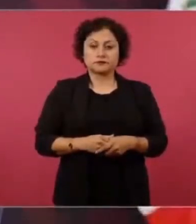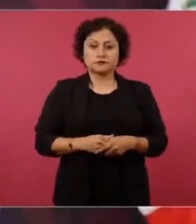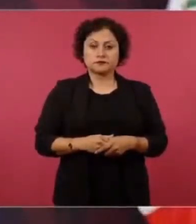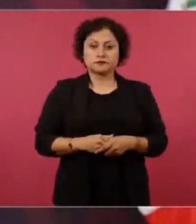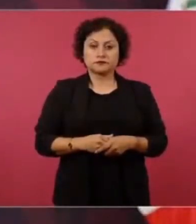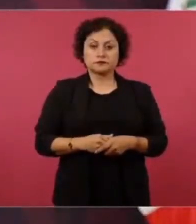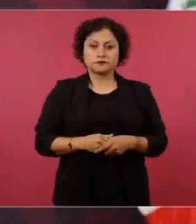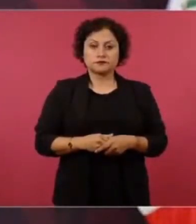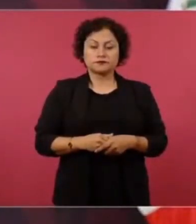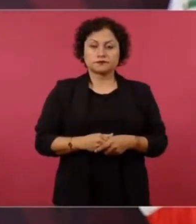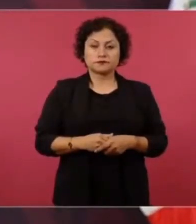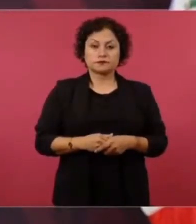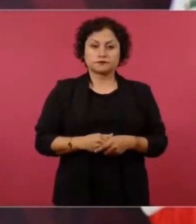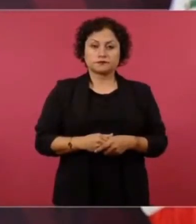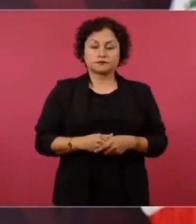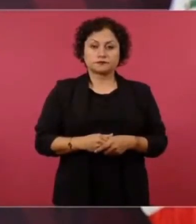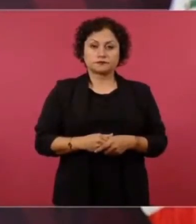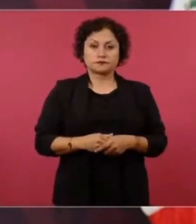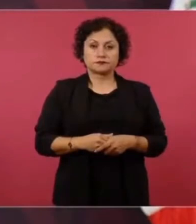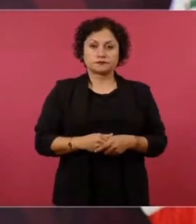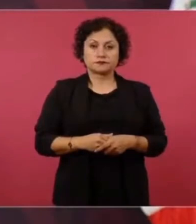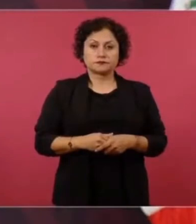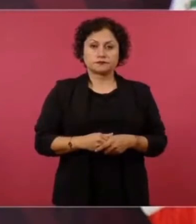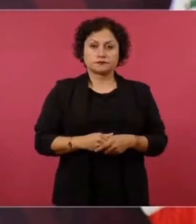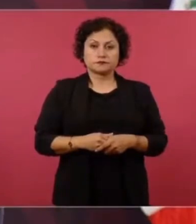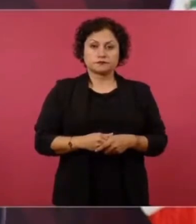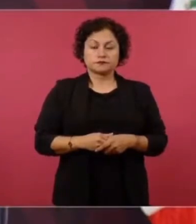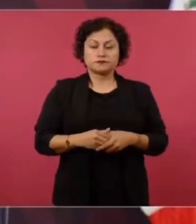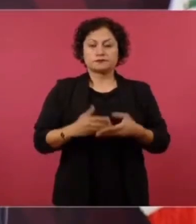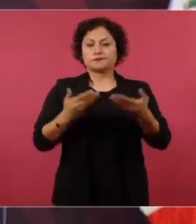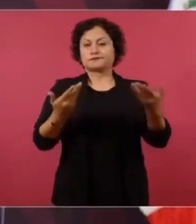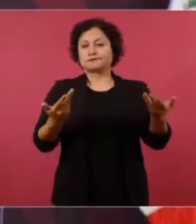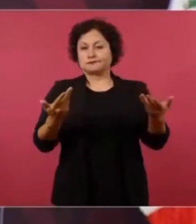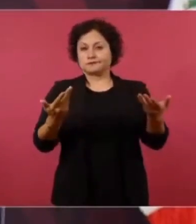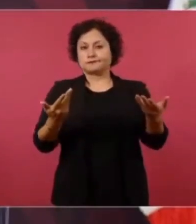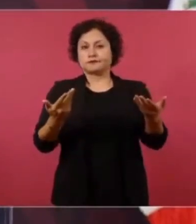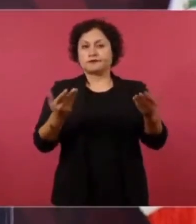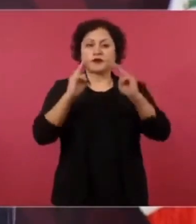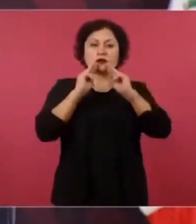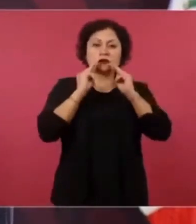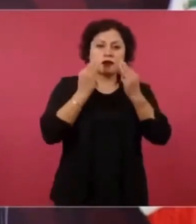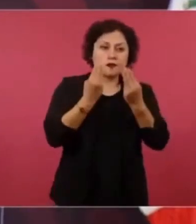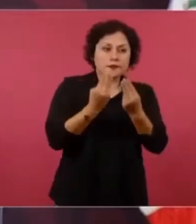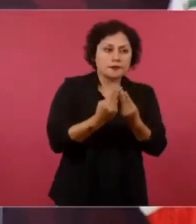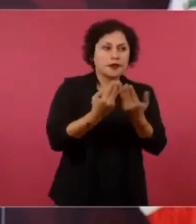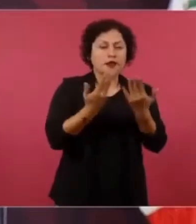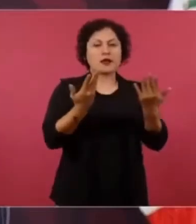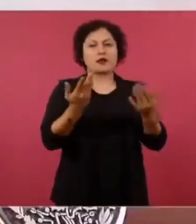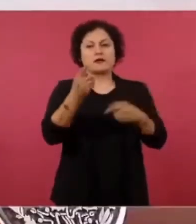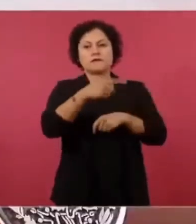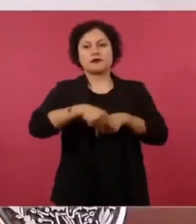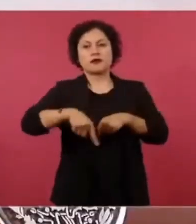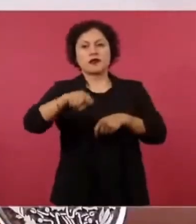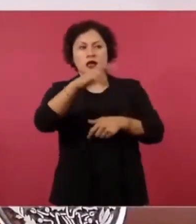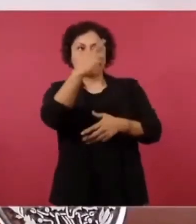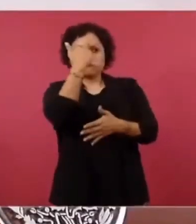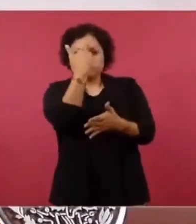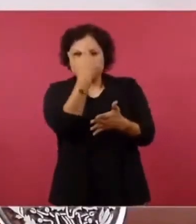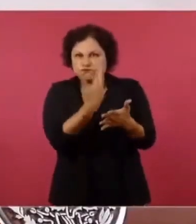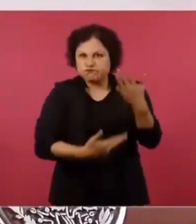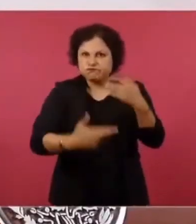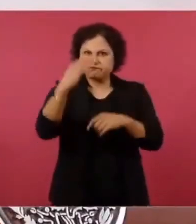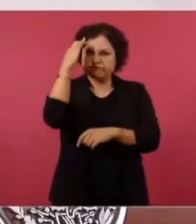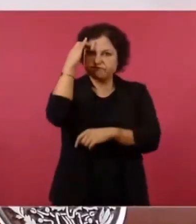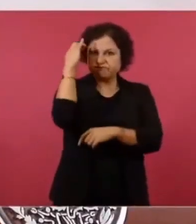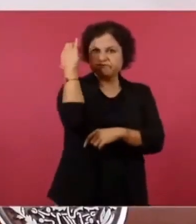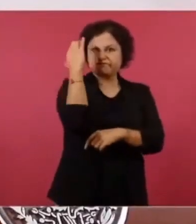Nunca más. Que el crimen organizado, la delincuencia, tanto la